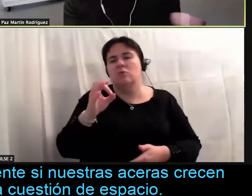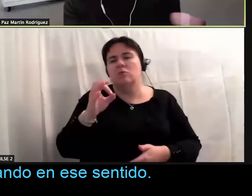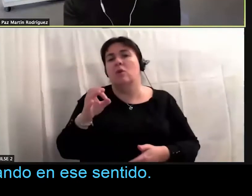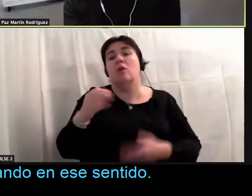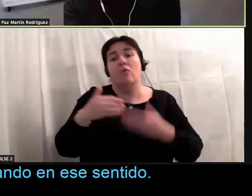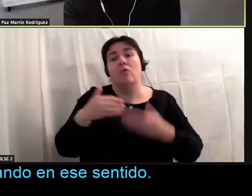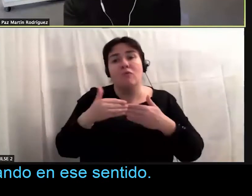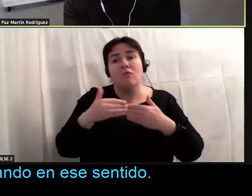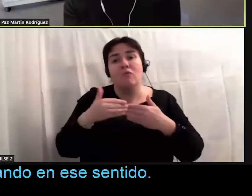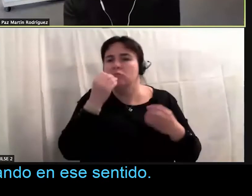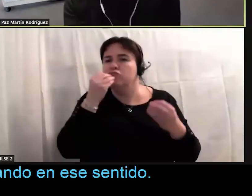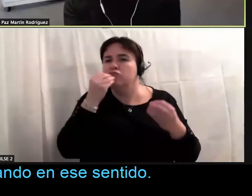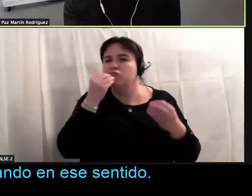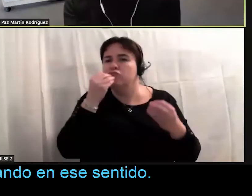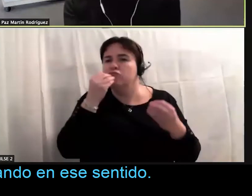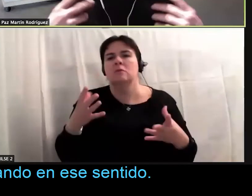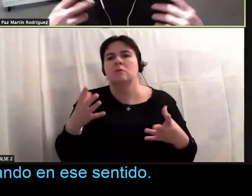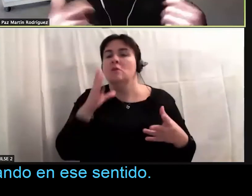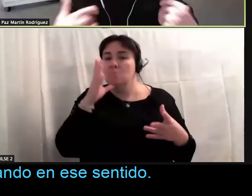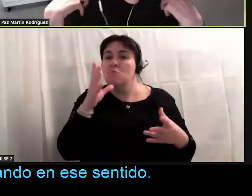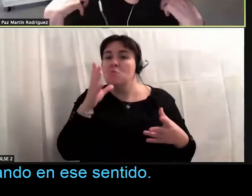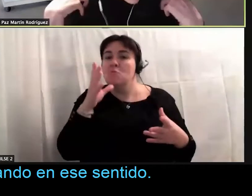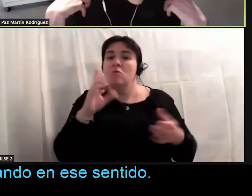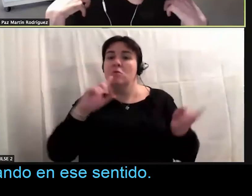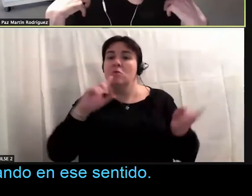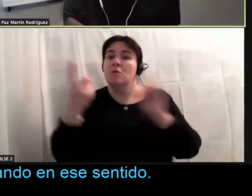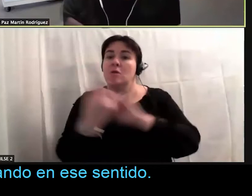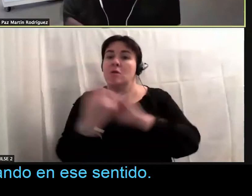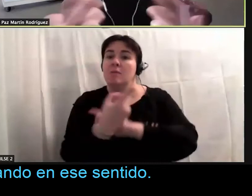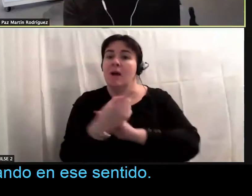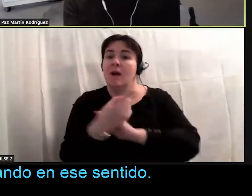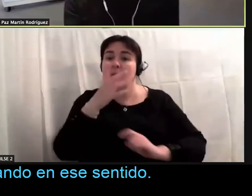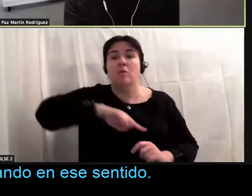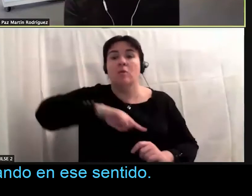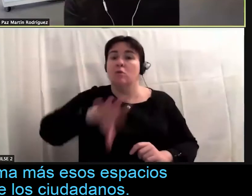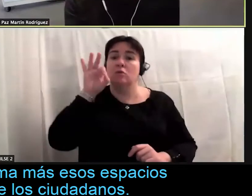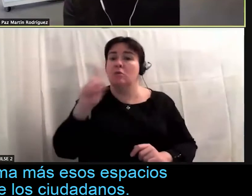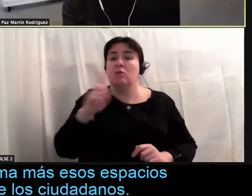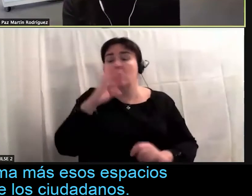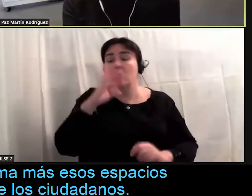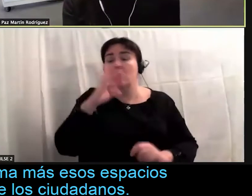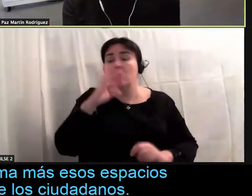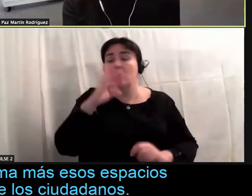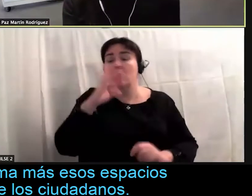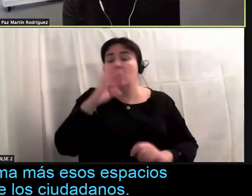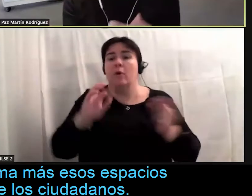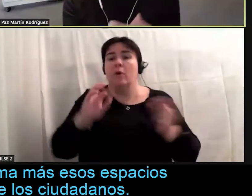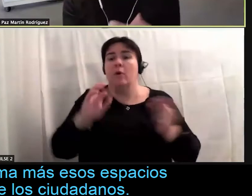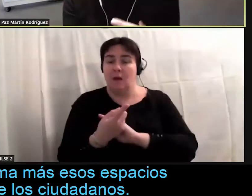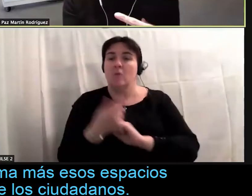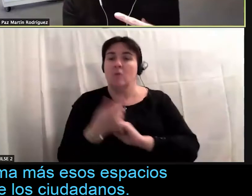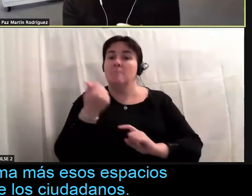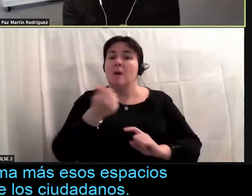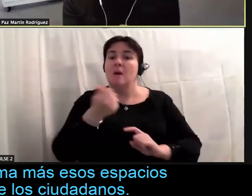porque va a cambiar, no porque nosotros lo hayamos decidido, sino porque el mundo está cambiando en ese sentido. Segundo, la gente cada vez está reclamando más que